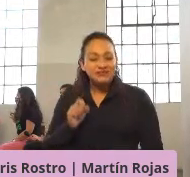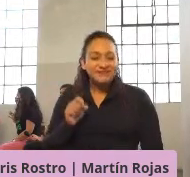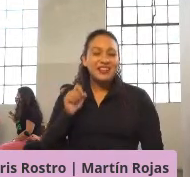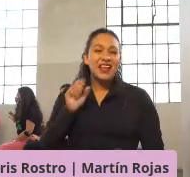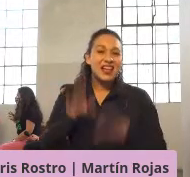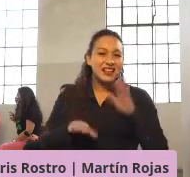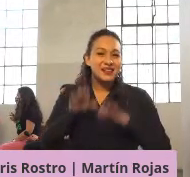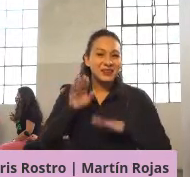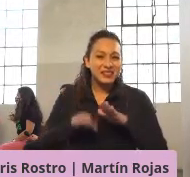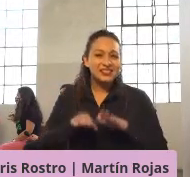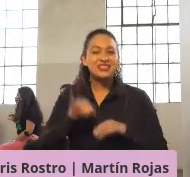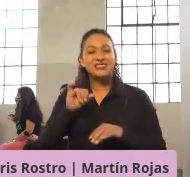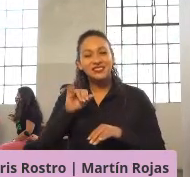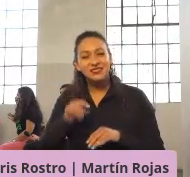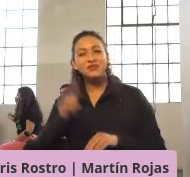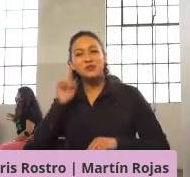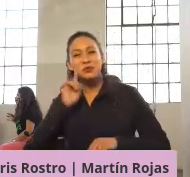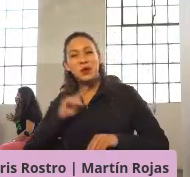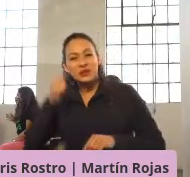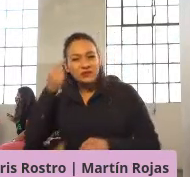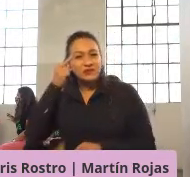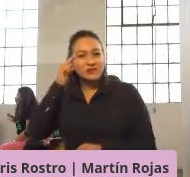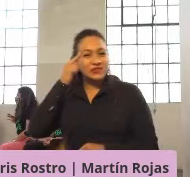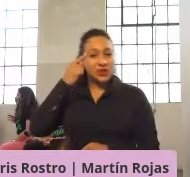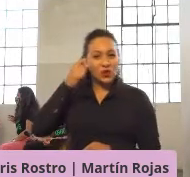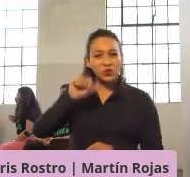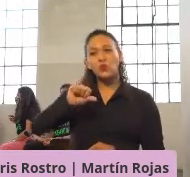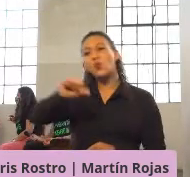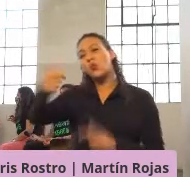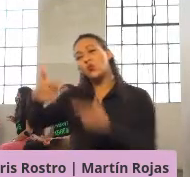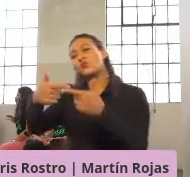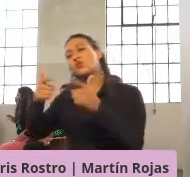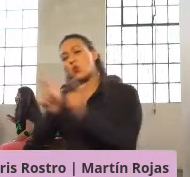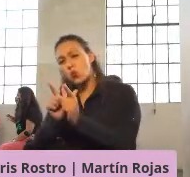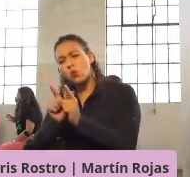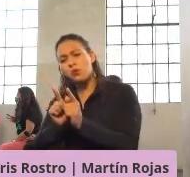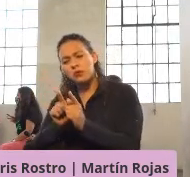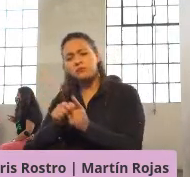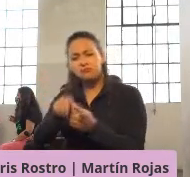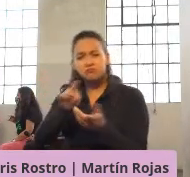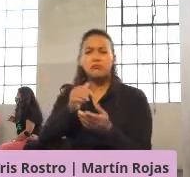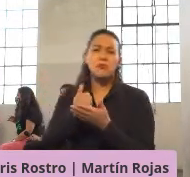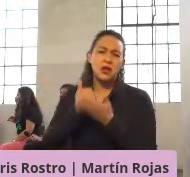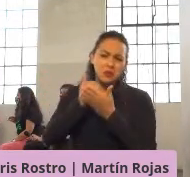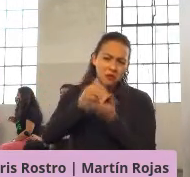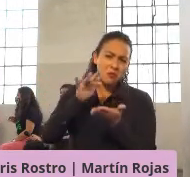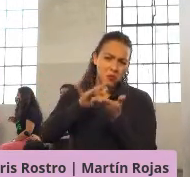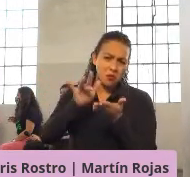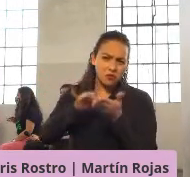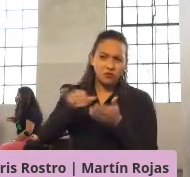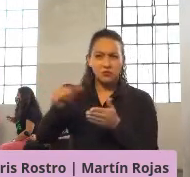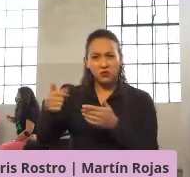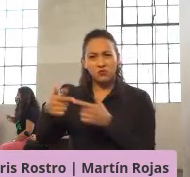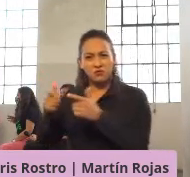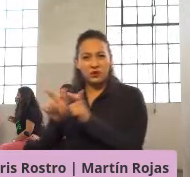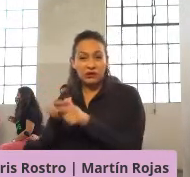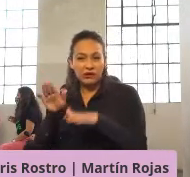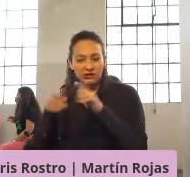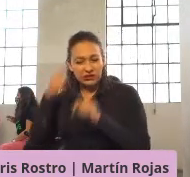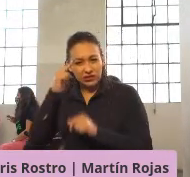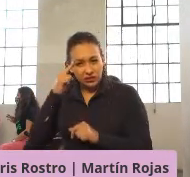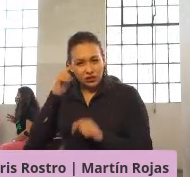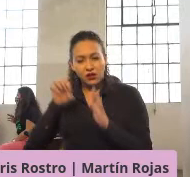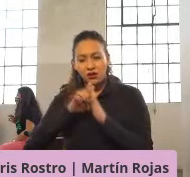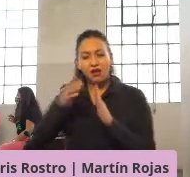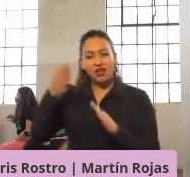hecho. Cuando hicimos este altar del Día de Muertos, ¿no? Hicimos, se nos ocurrió un día en la oficina platicando, vamos a hablar